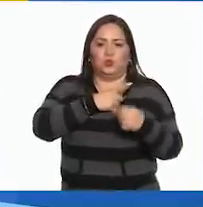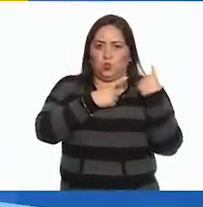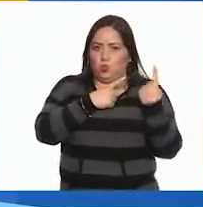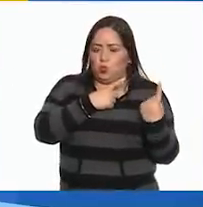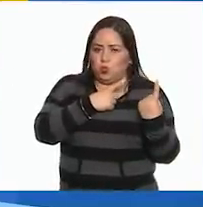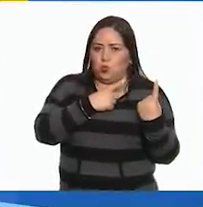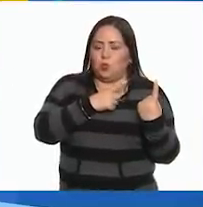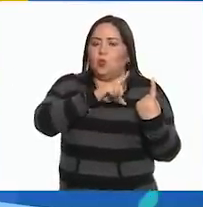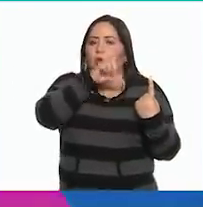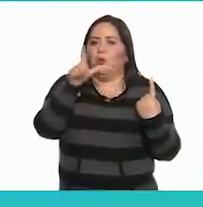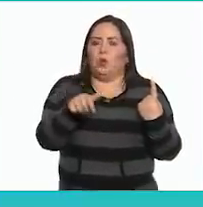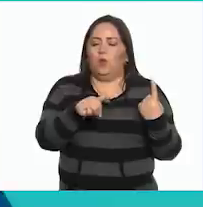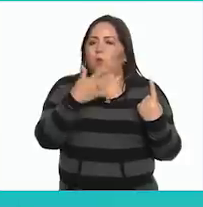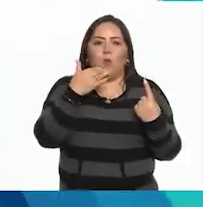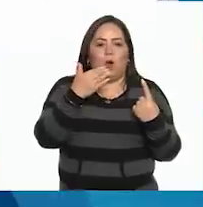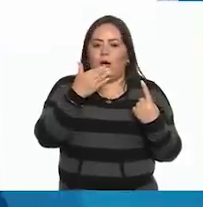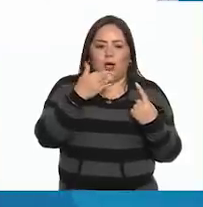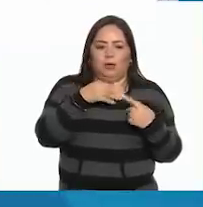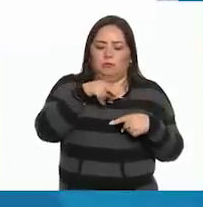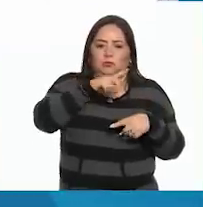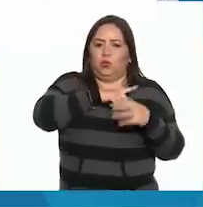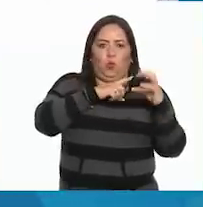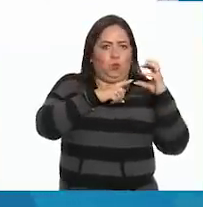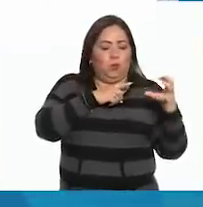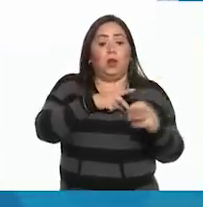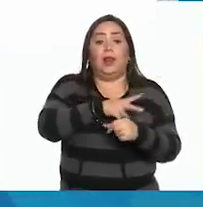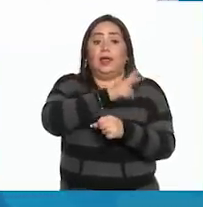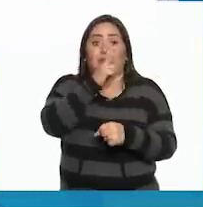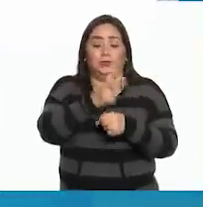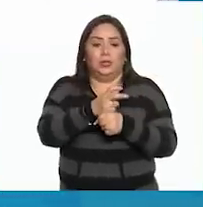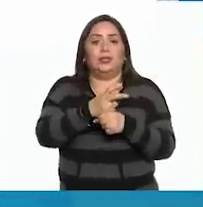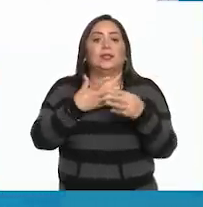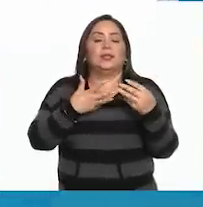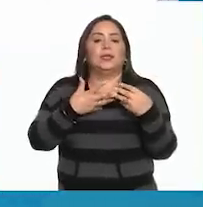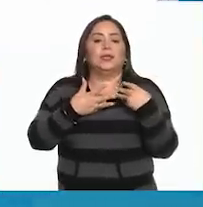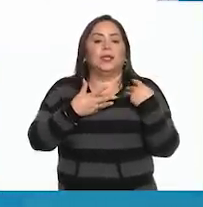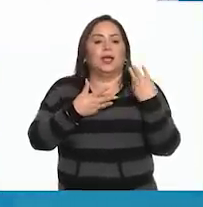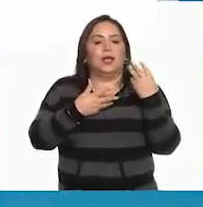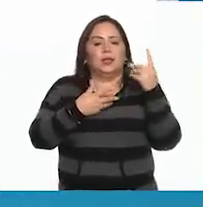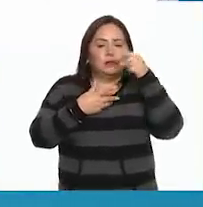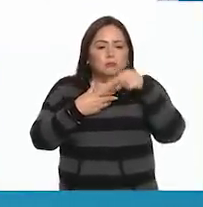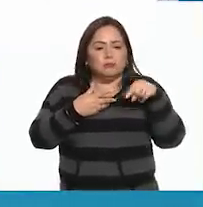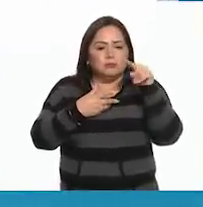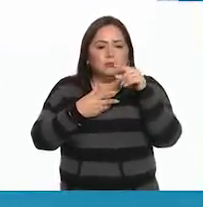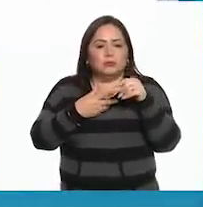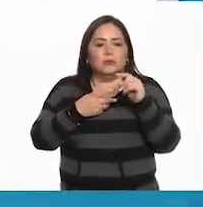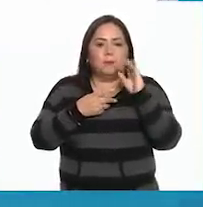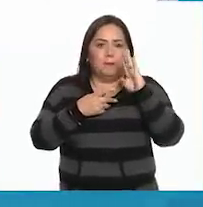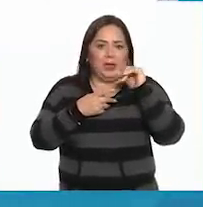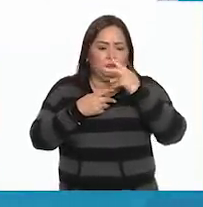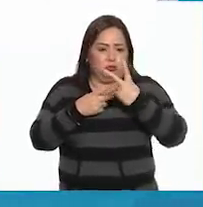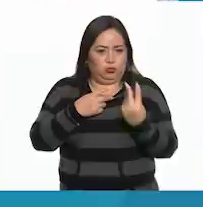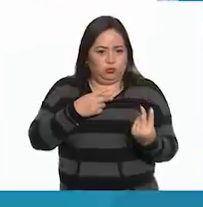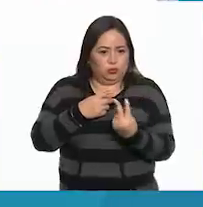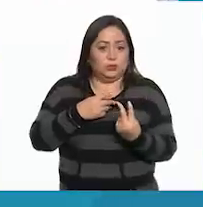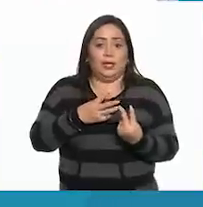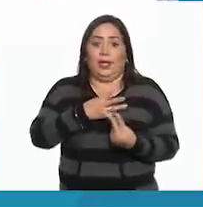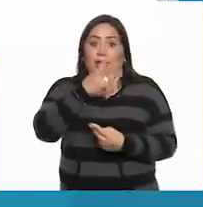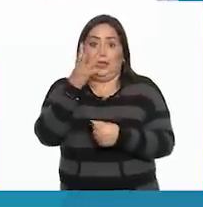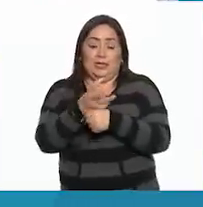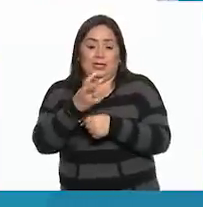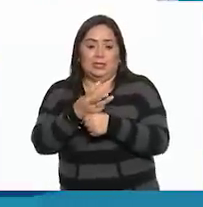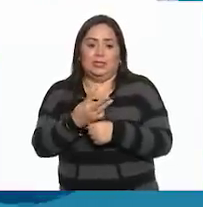uno. No hay triángulo ahí, de hecho. Pero en la figura 2 hay 2 círculos en su base. En la figura